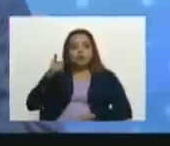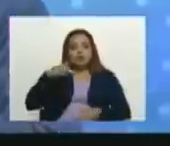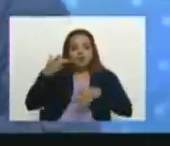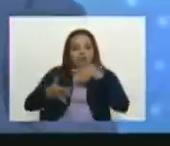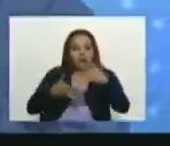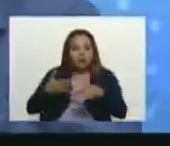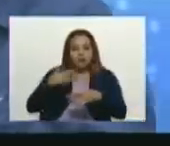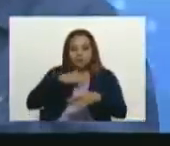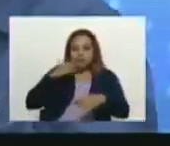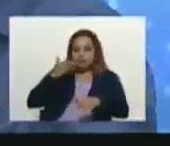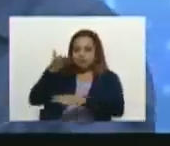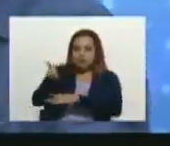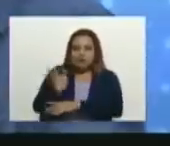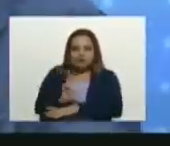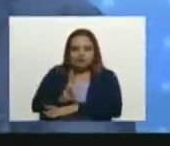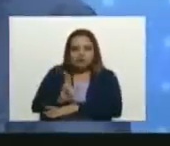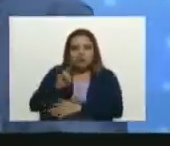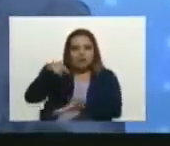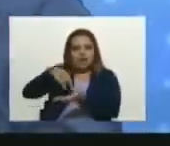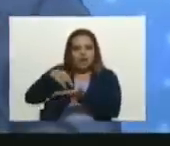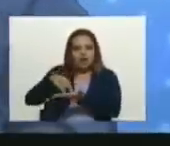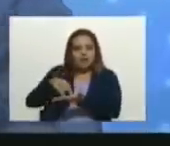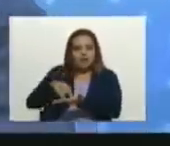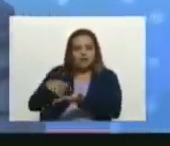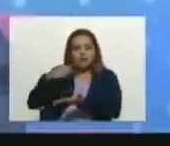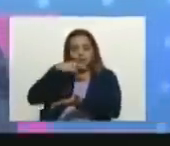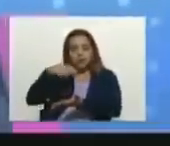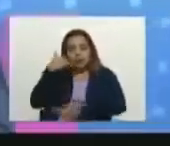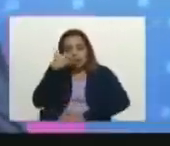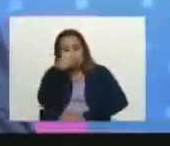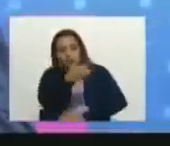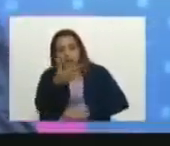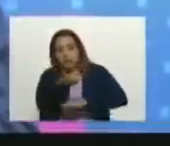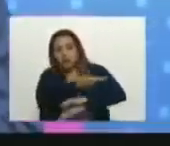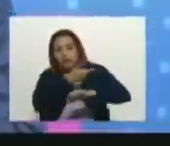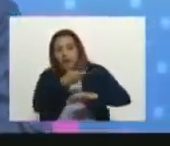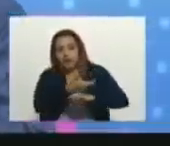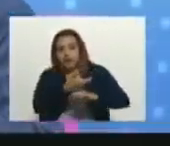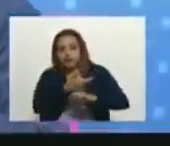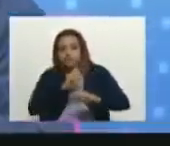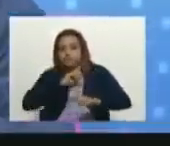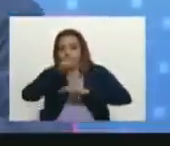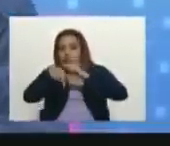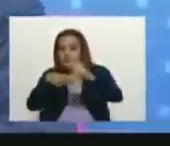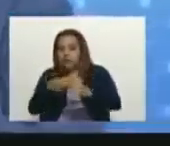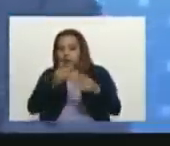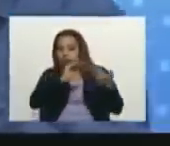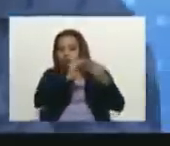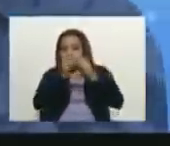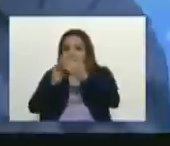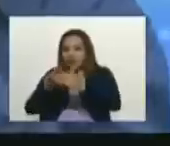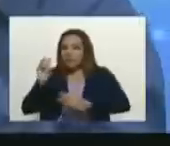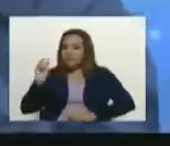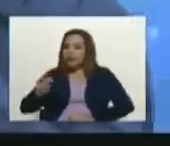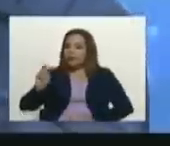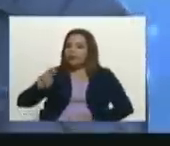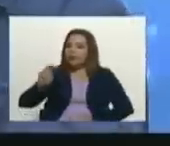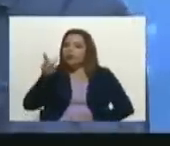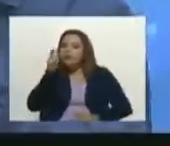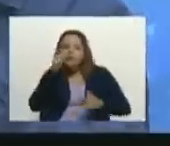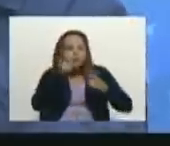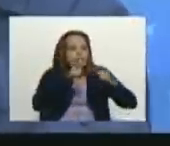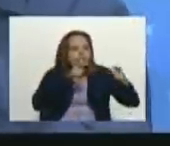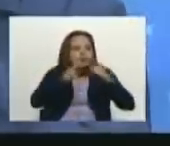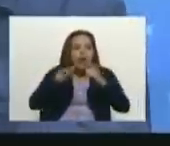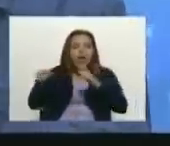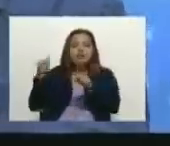al estado de Carabobo, llamé al gobernador, como usted me instruyó, y nos enlazamos con la comunidad, estuvimos caminando con la comunidad. Sí. Y ese trabajo no solamente